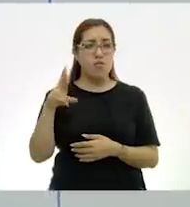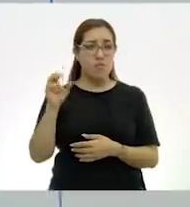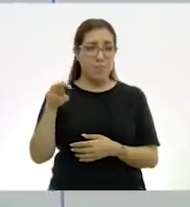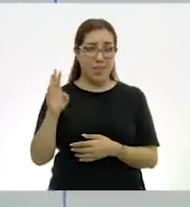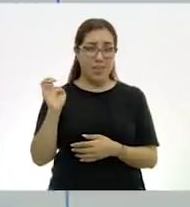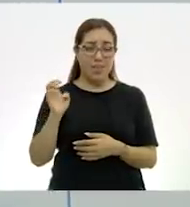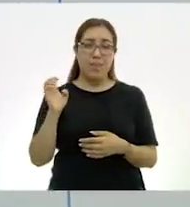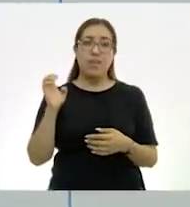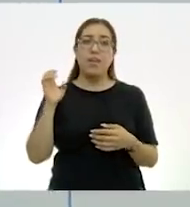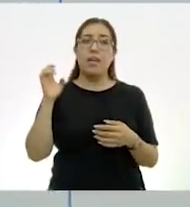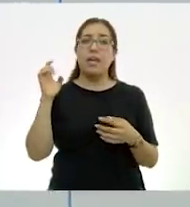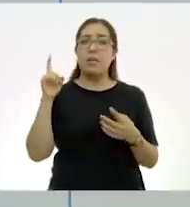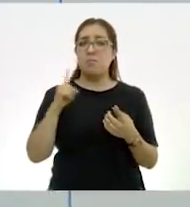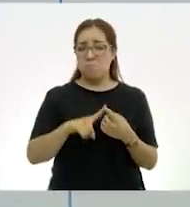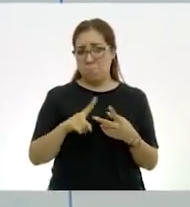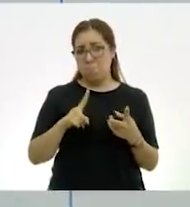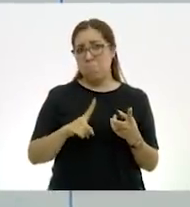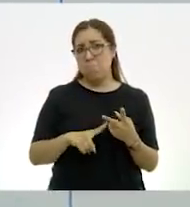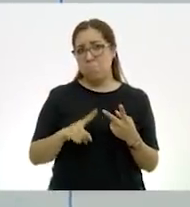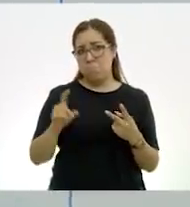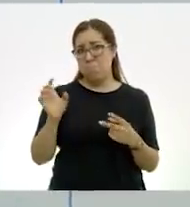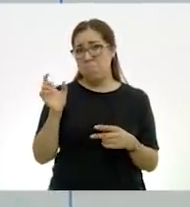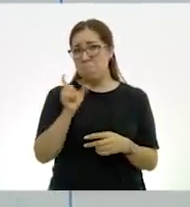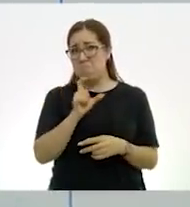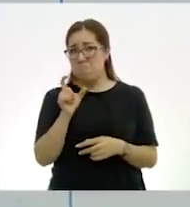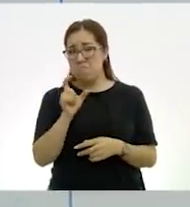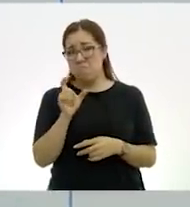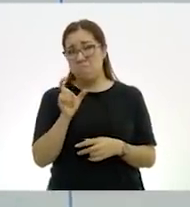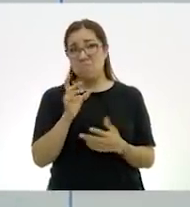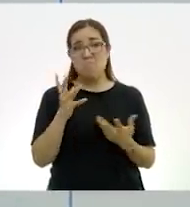Posible fecha de aparición, lo mencionamos, ¿cuál fue?